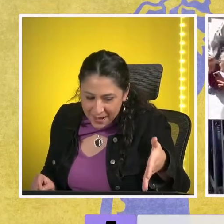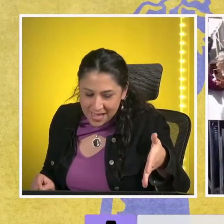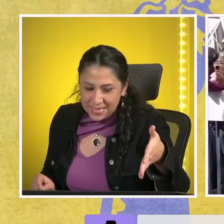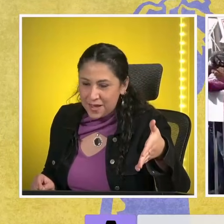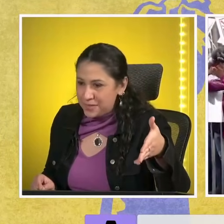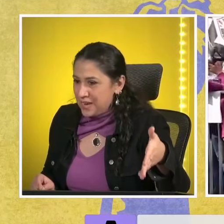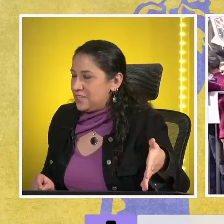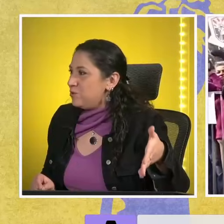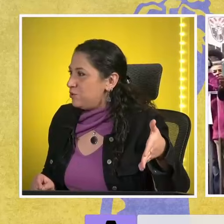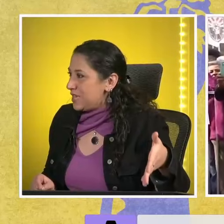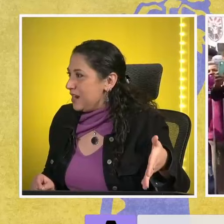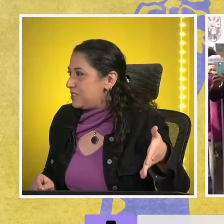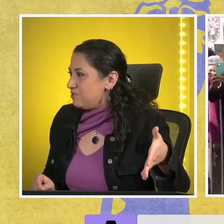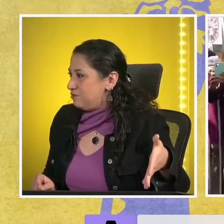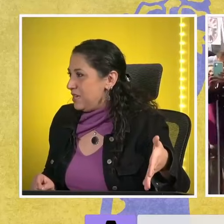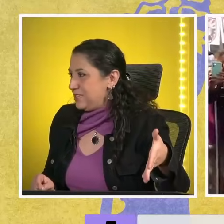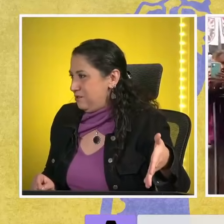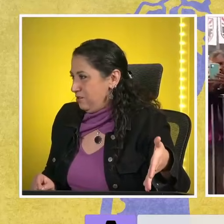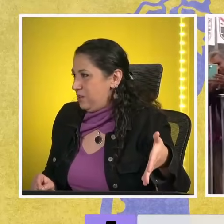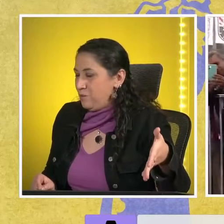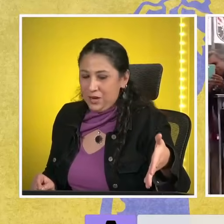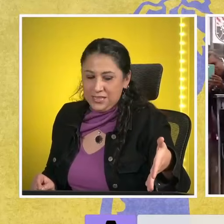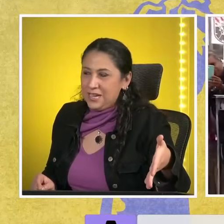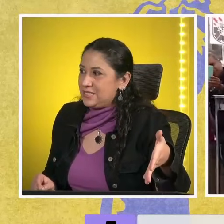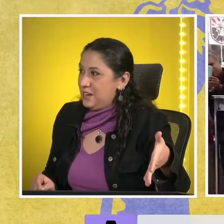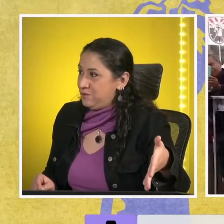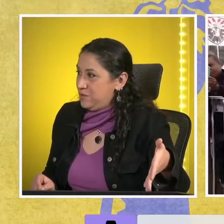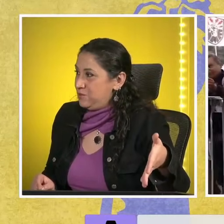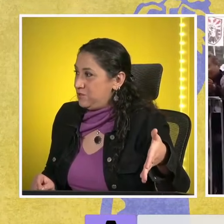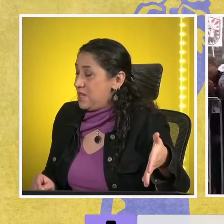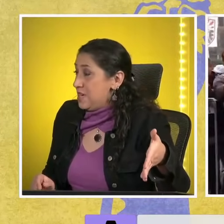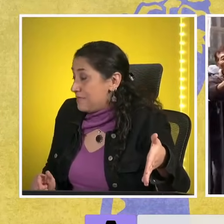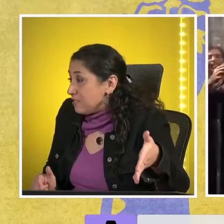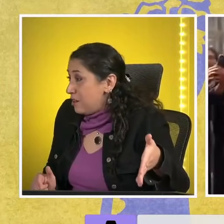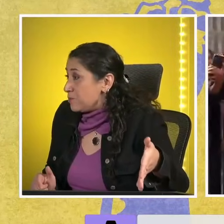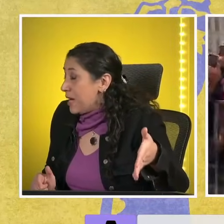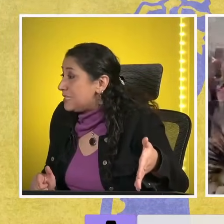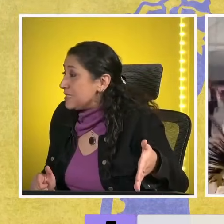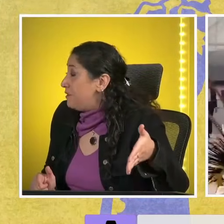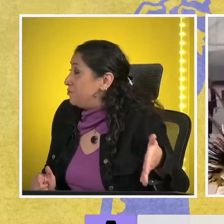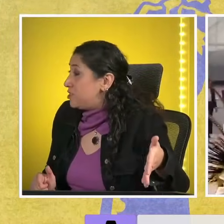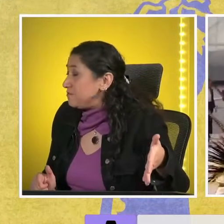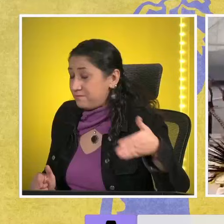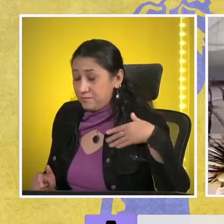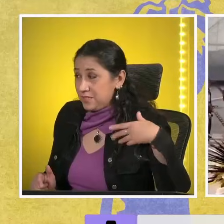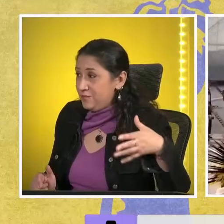es capaz el capitalismo de usar las estructuras ideológico y políticas en los mismos, dentro de los países,